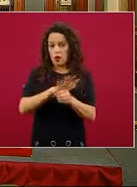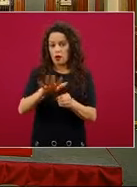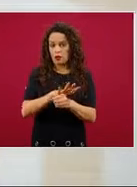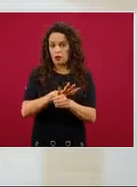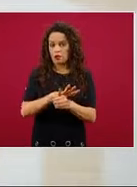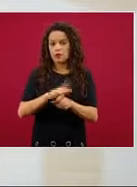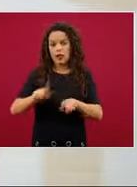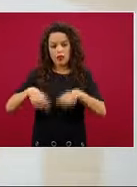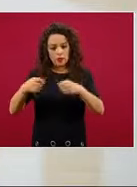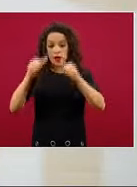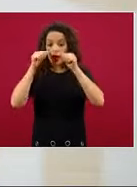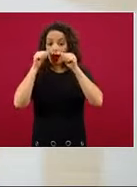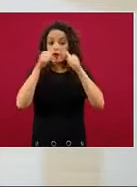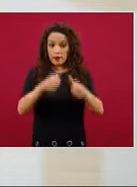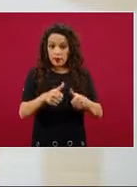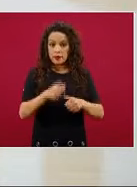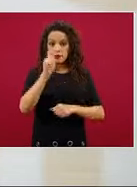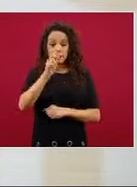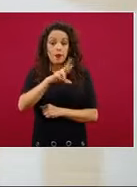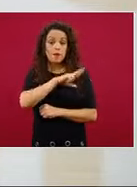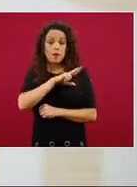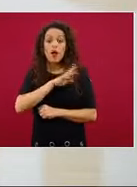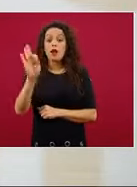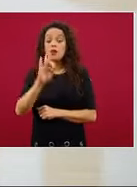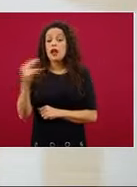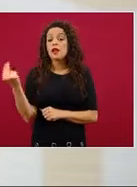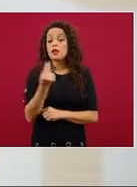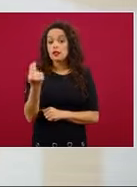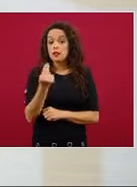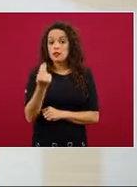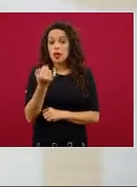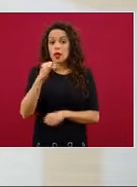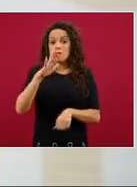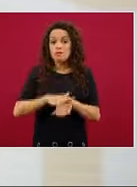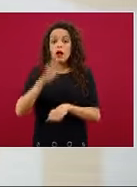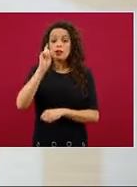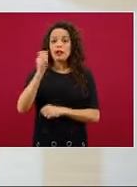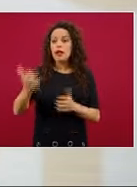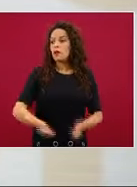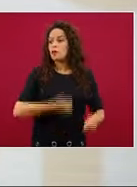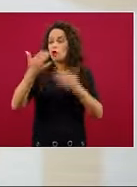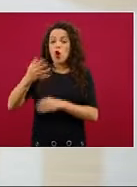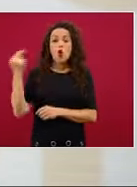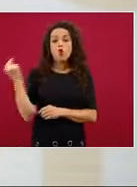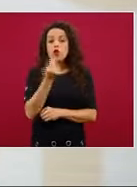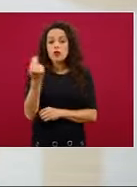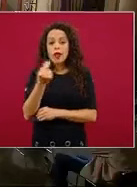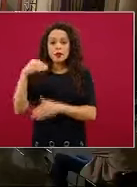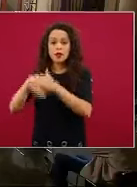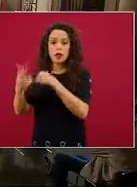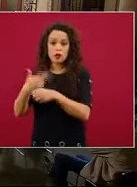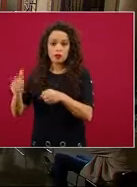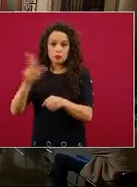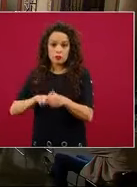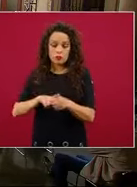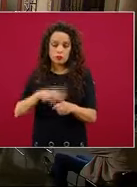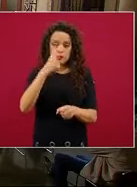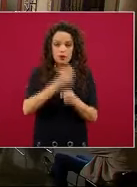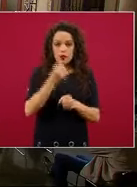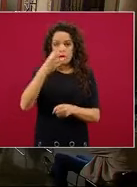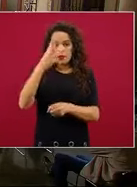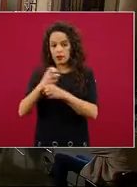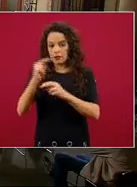da incluso atención a nivel privado cuando se requiere, sobre todo traslados de urgencia, atención de segundo y tercer nivel. Muchas